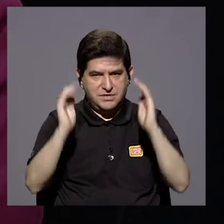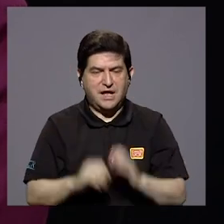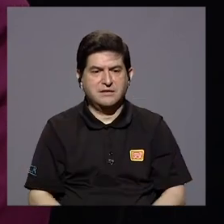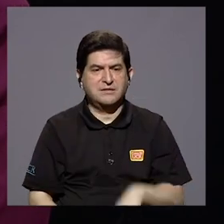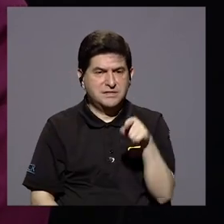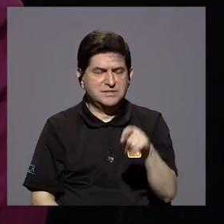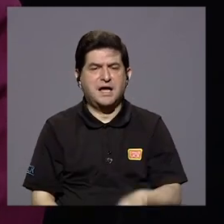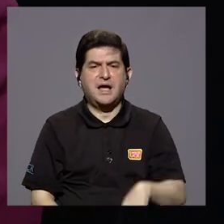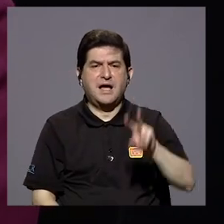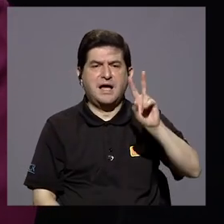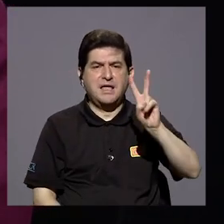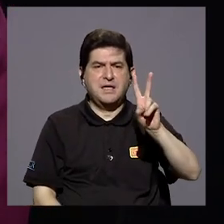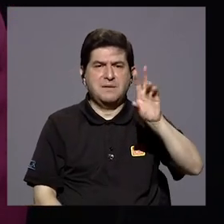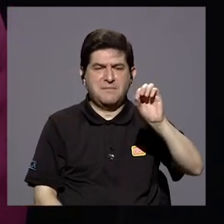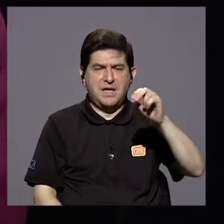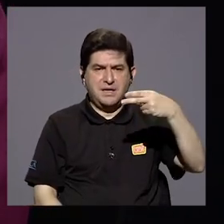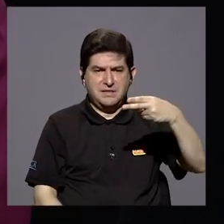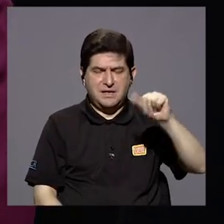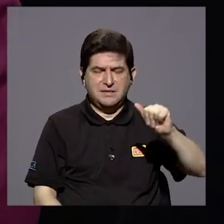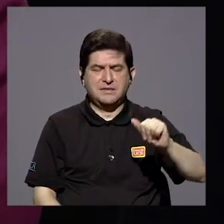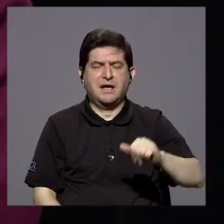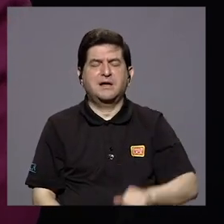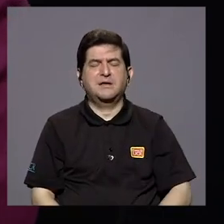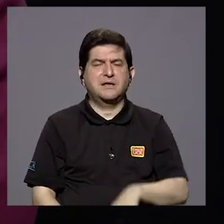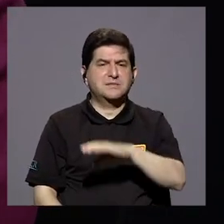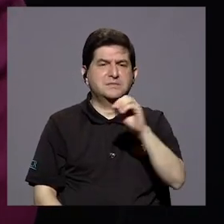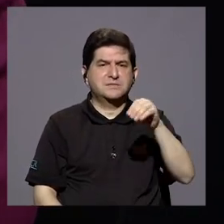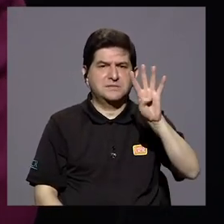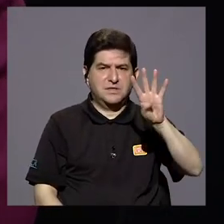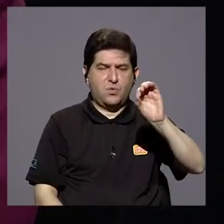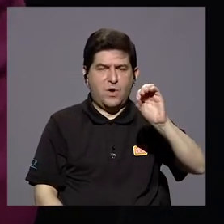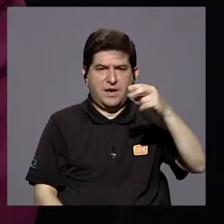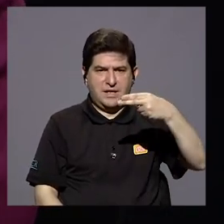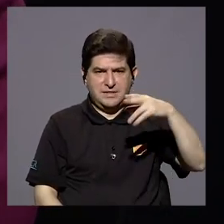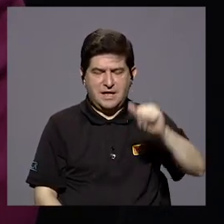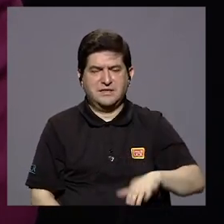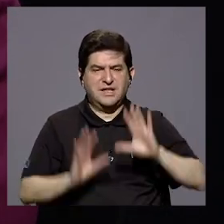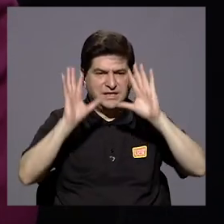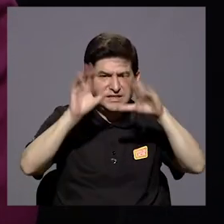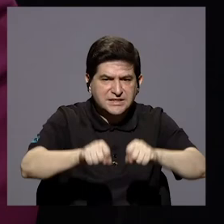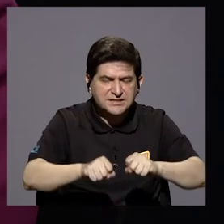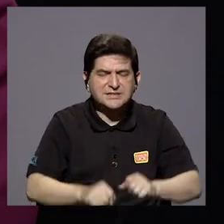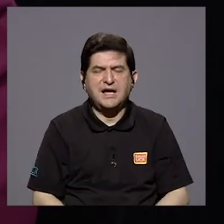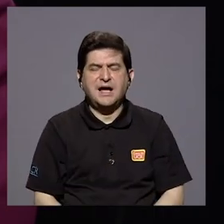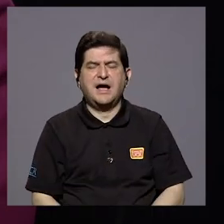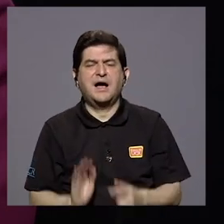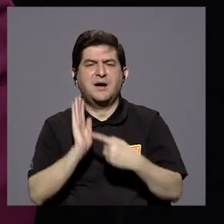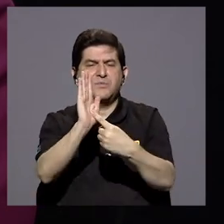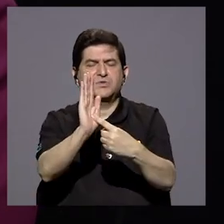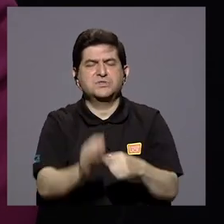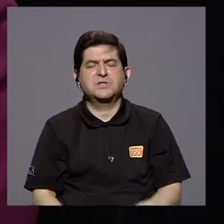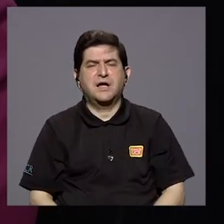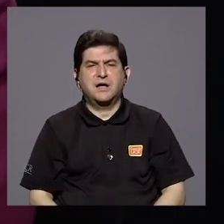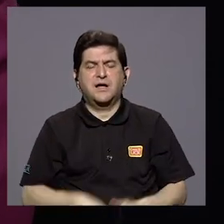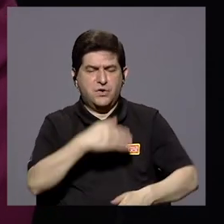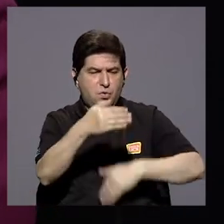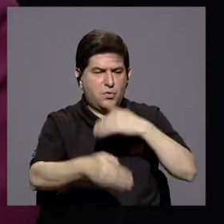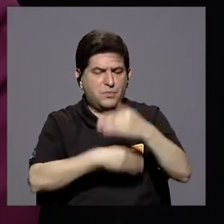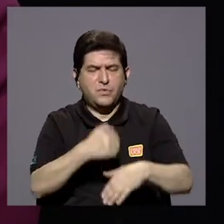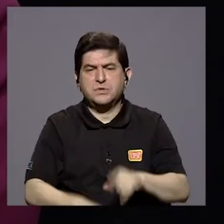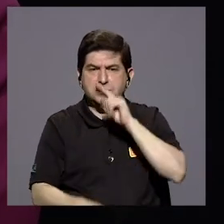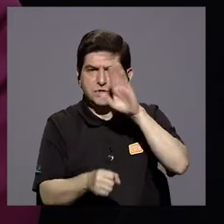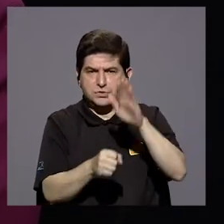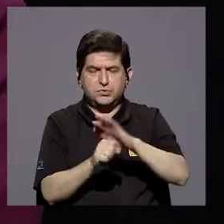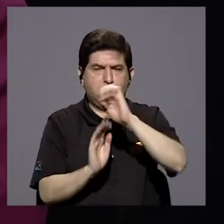porque se les iba a expropiar 20 hectáreas a uno y 40 a otro, presentaron recursos de inconstitucional al proyecto que ya es ley de